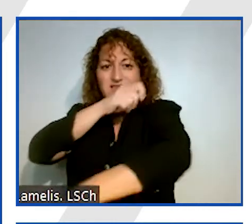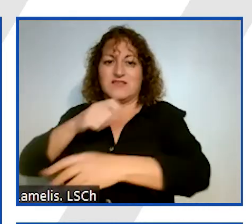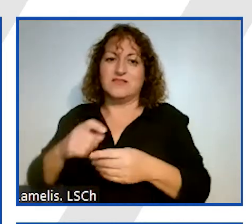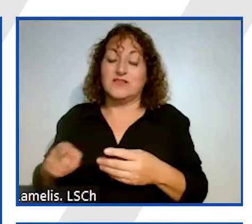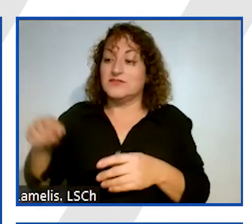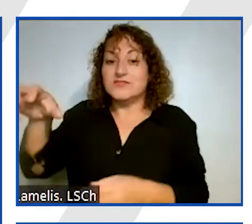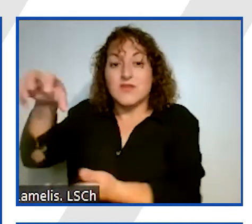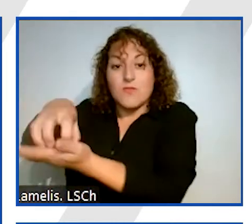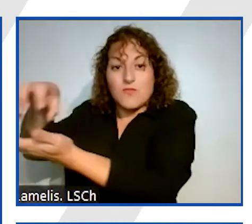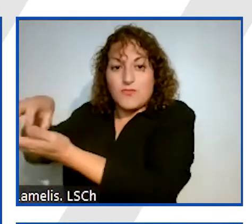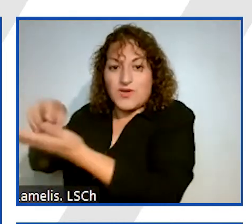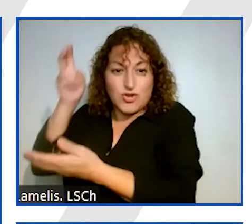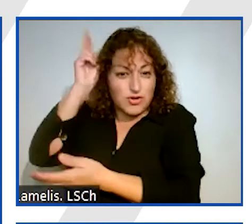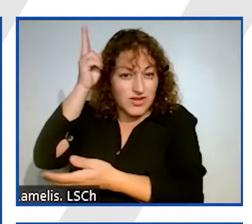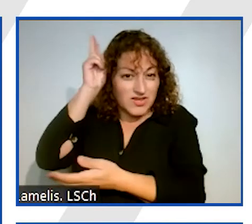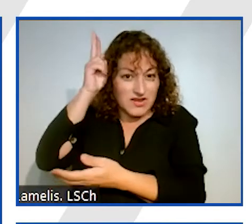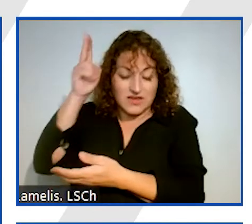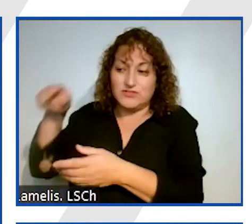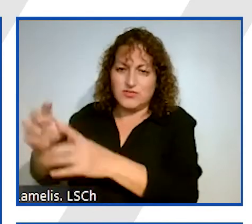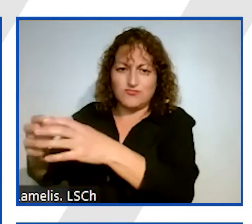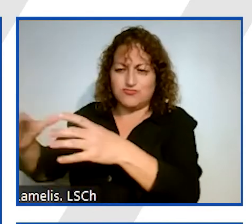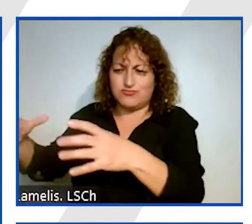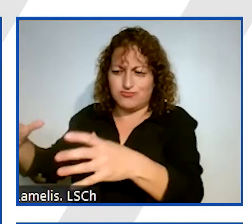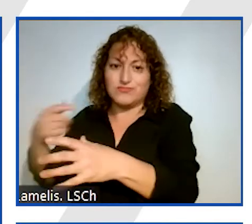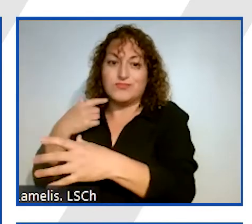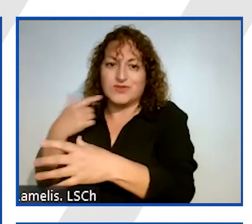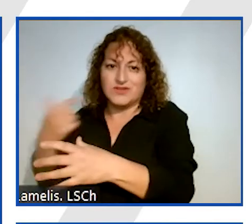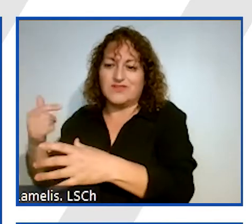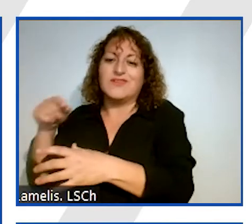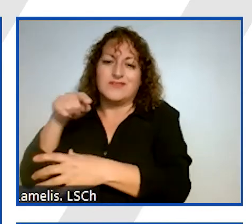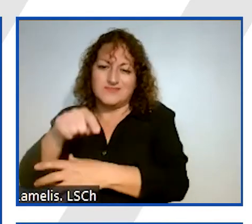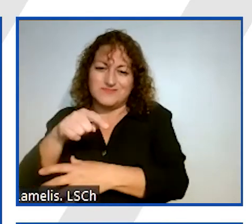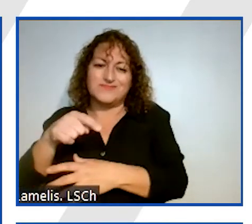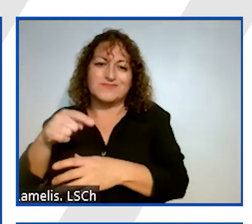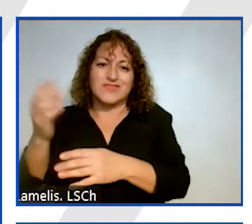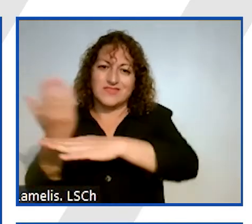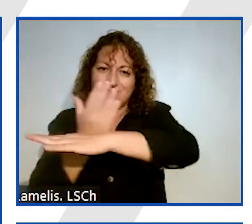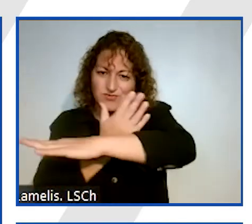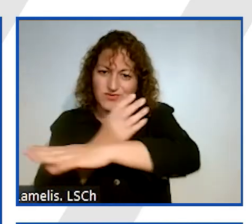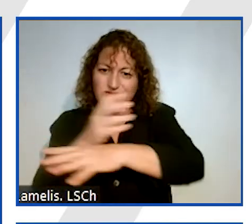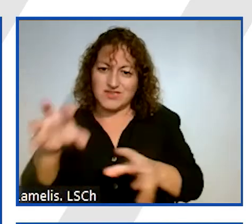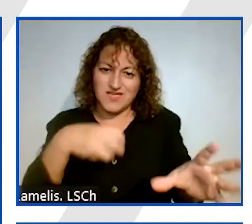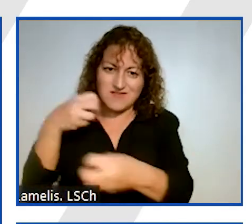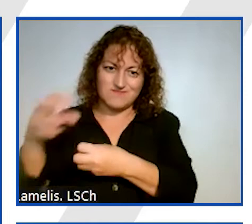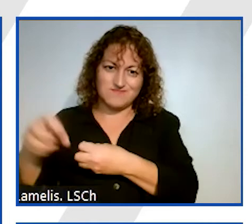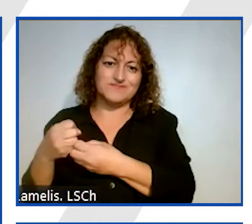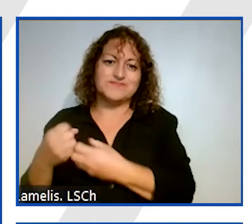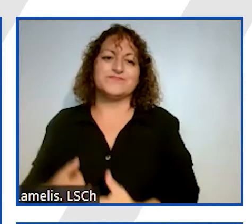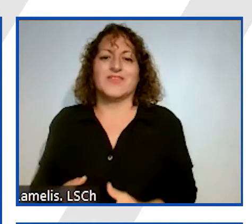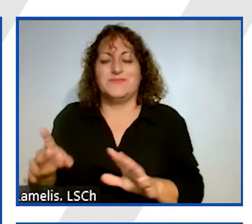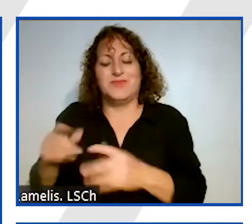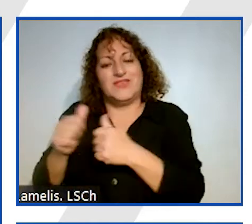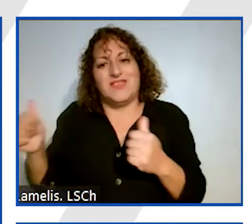originarios florecieron gracias a la explotación o al uso de los tiburones. Pero ya no nos vayamos